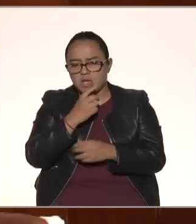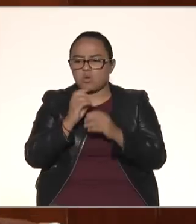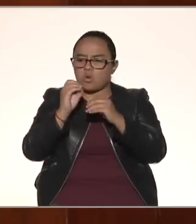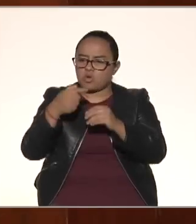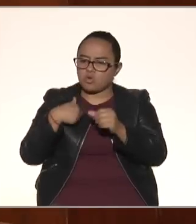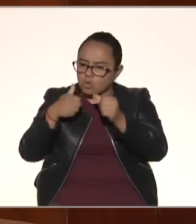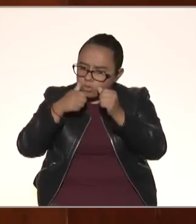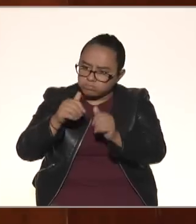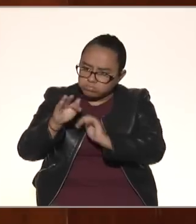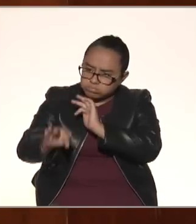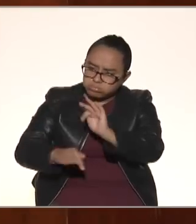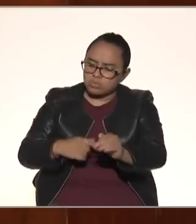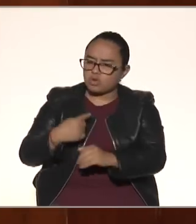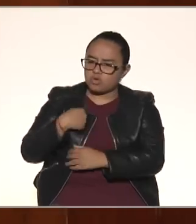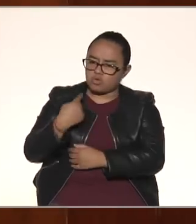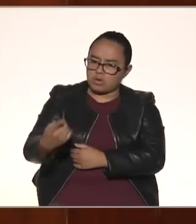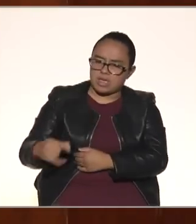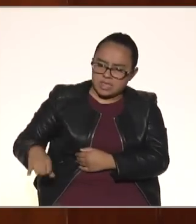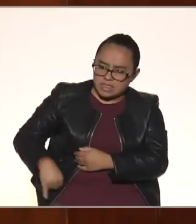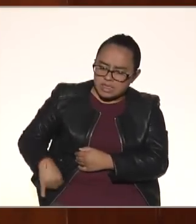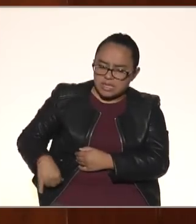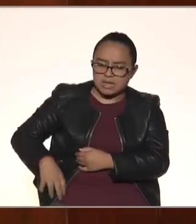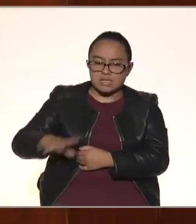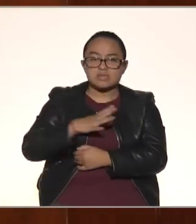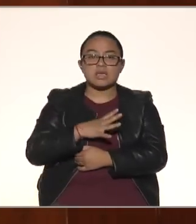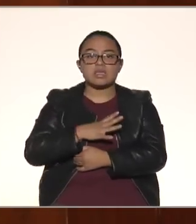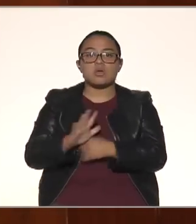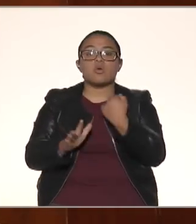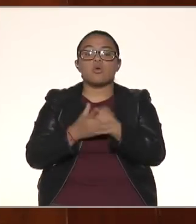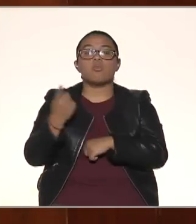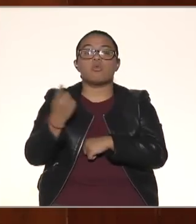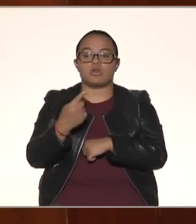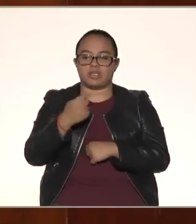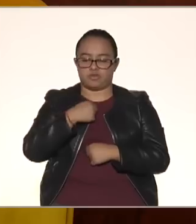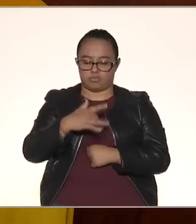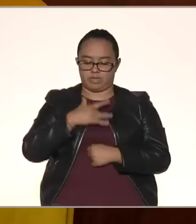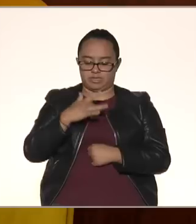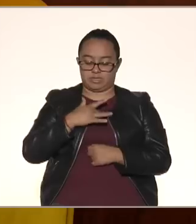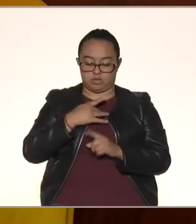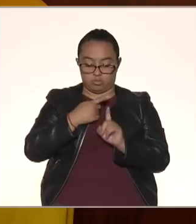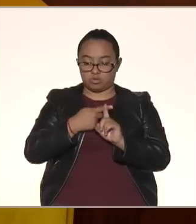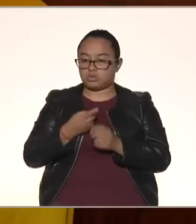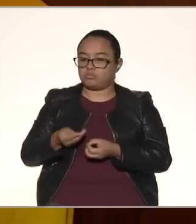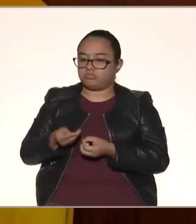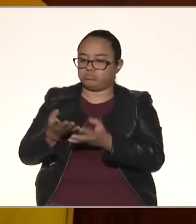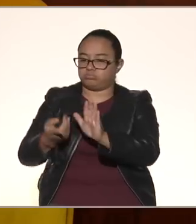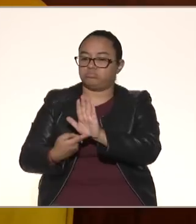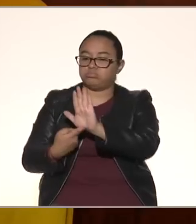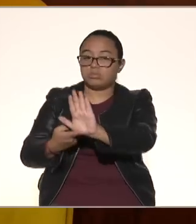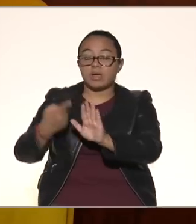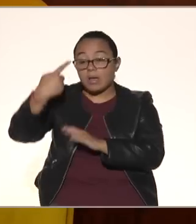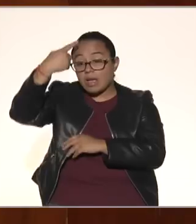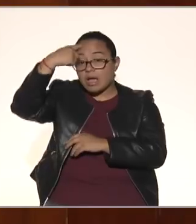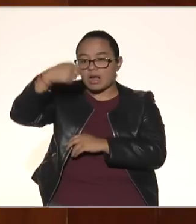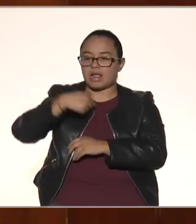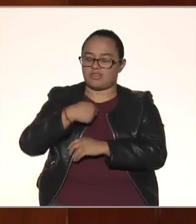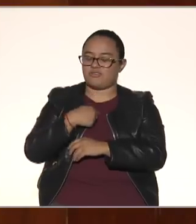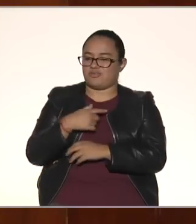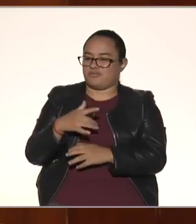atiendo, o me intereso por ti, porque estoy sacando esta mejor versión, para la cual me inspiras,